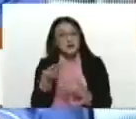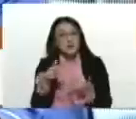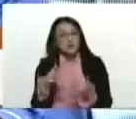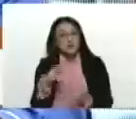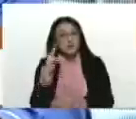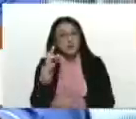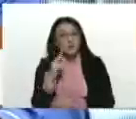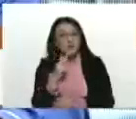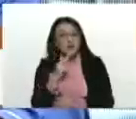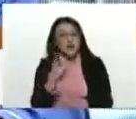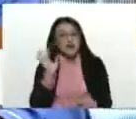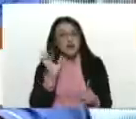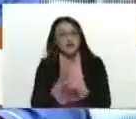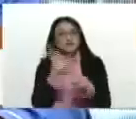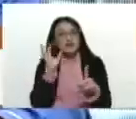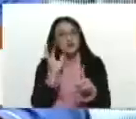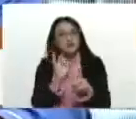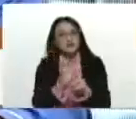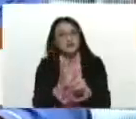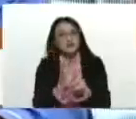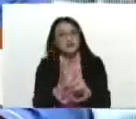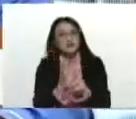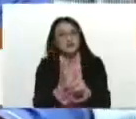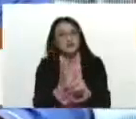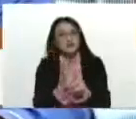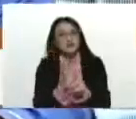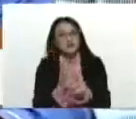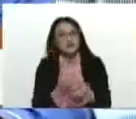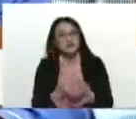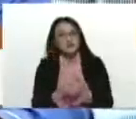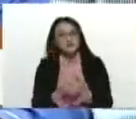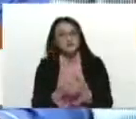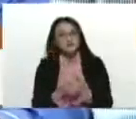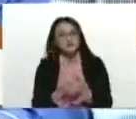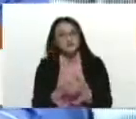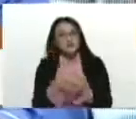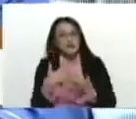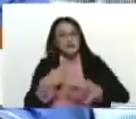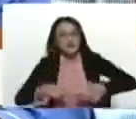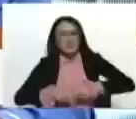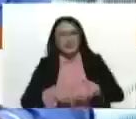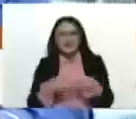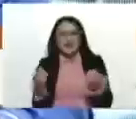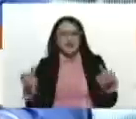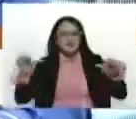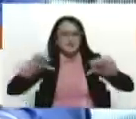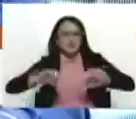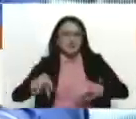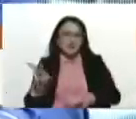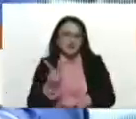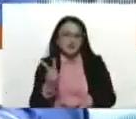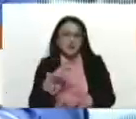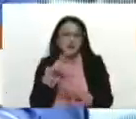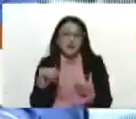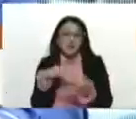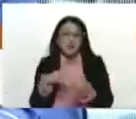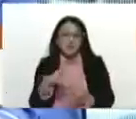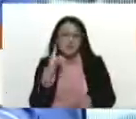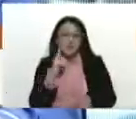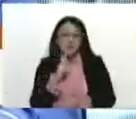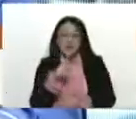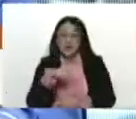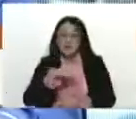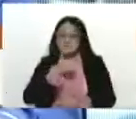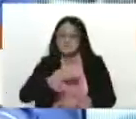bolivariana ha sido atacada con intenciones Pues de destruirla y la revolución bolivariana ha tenido